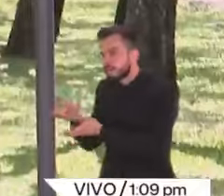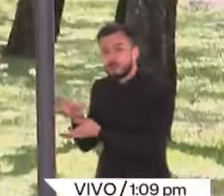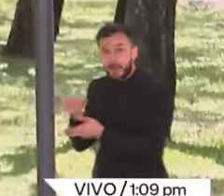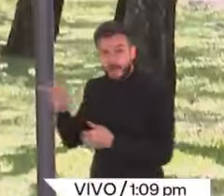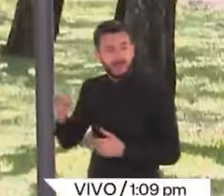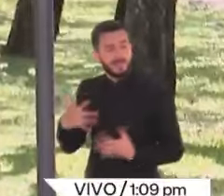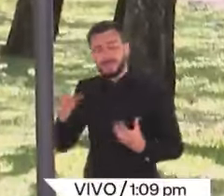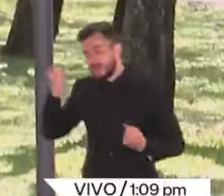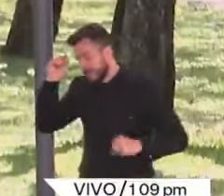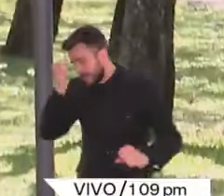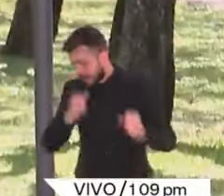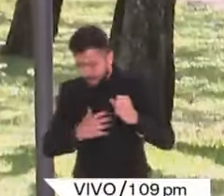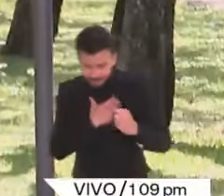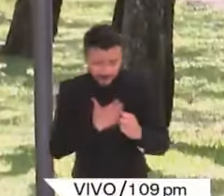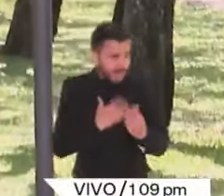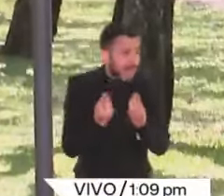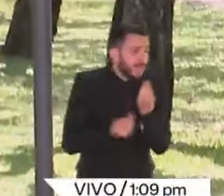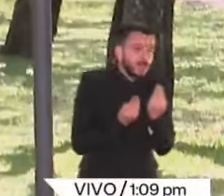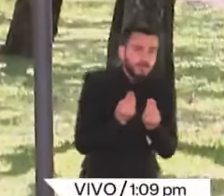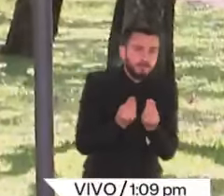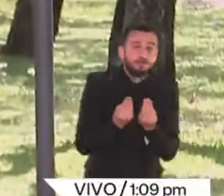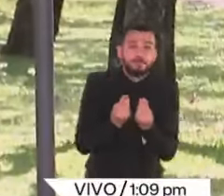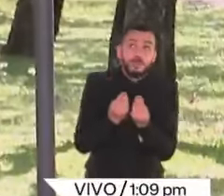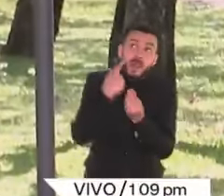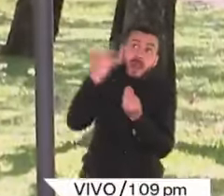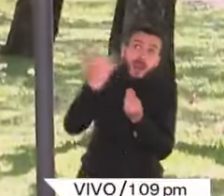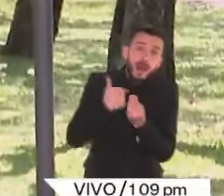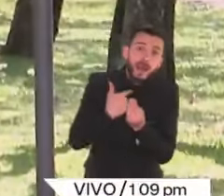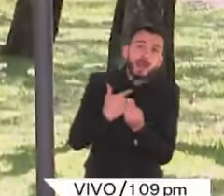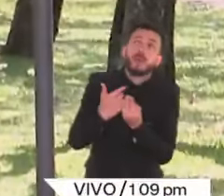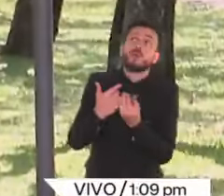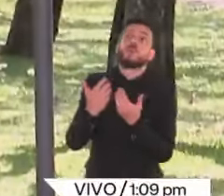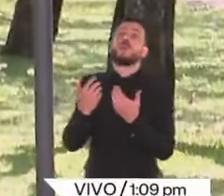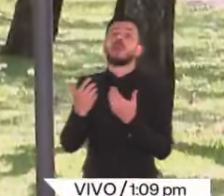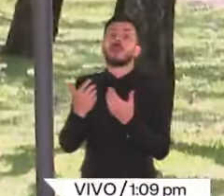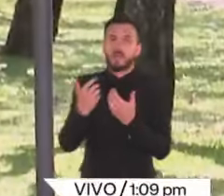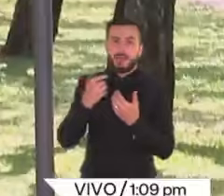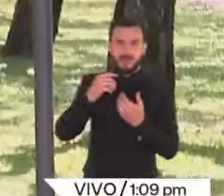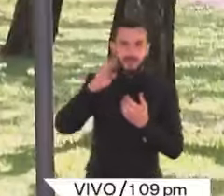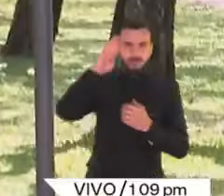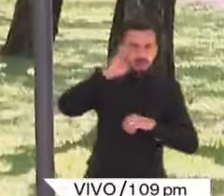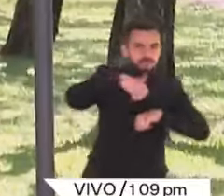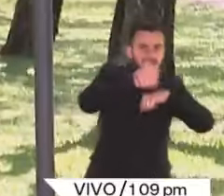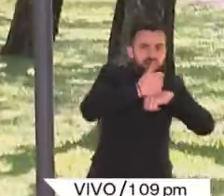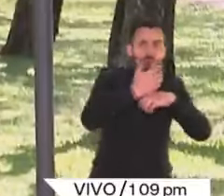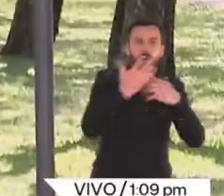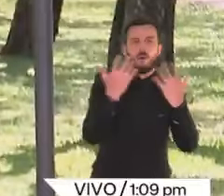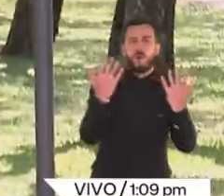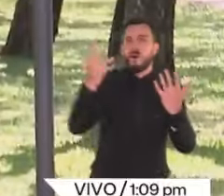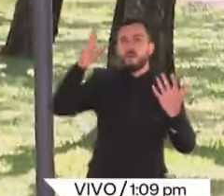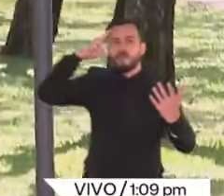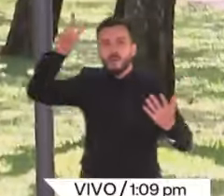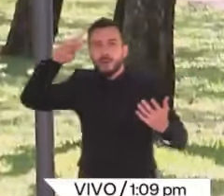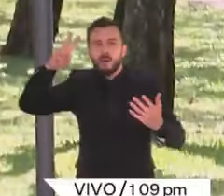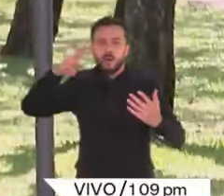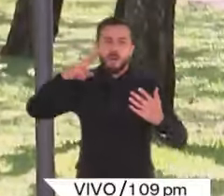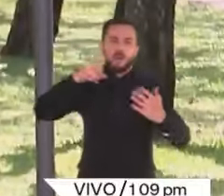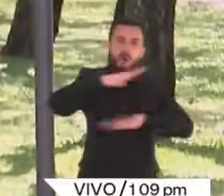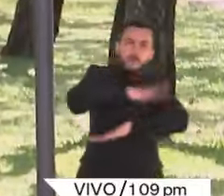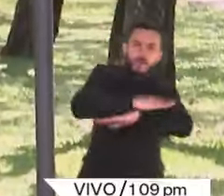de angustia a la espera de noticias y de colaboración por parte de las autoridades colombianas y mexicanas. Este es su